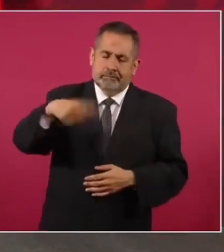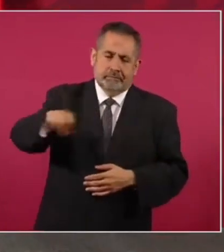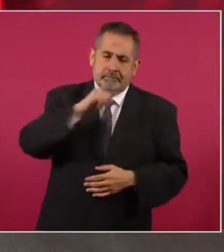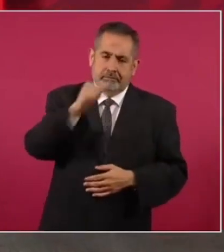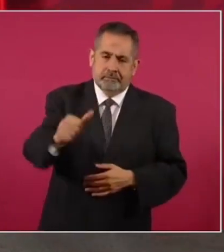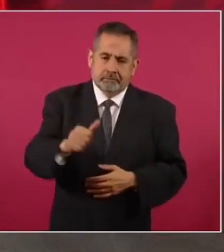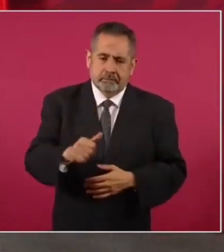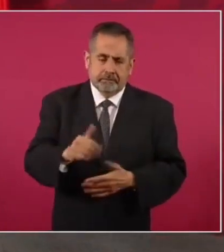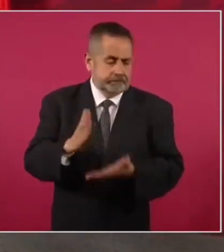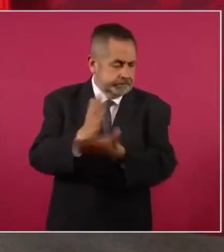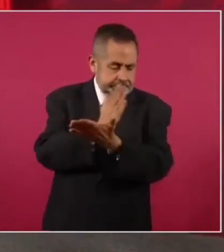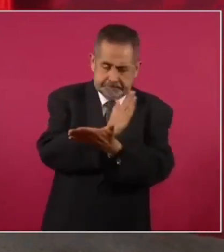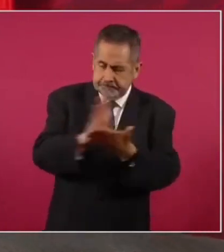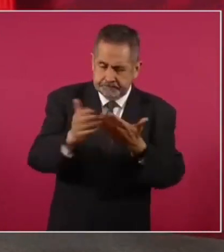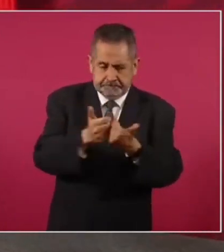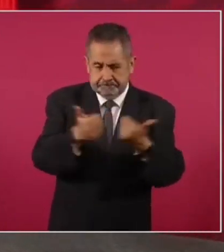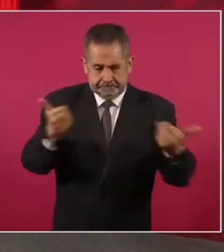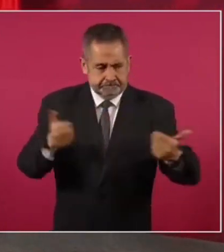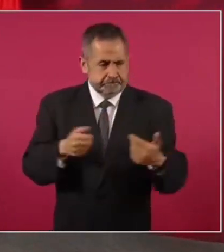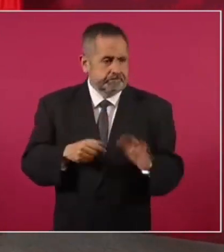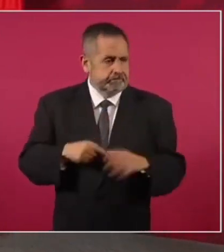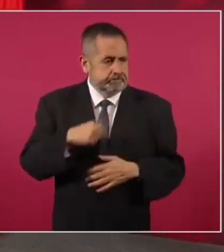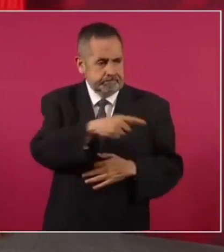Eso hay que separarlo.